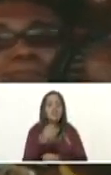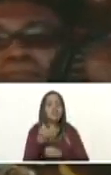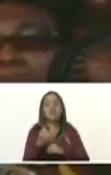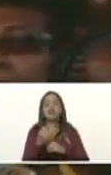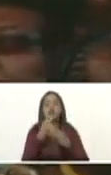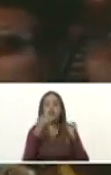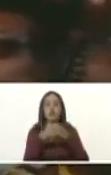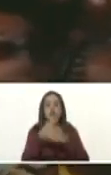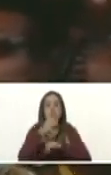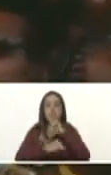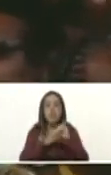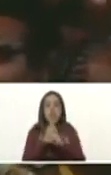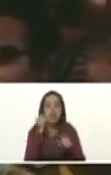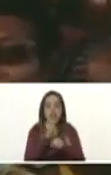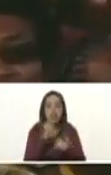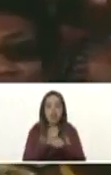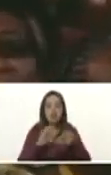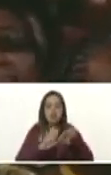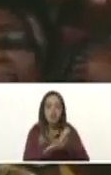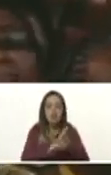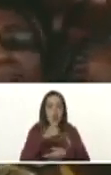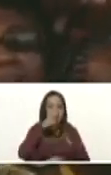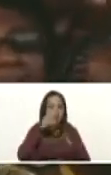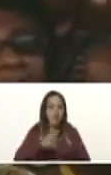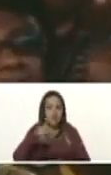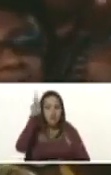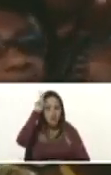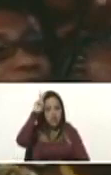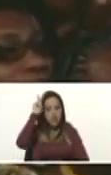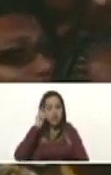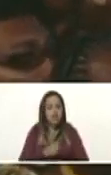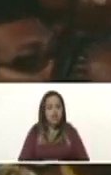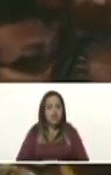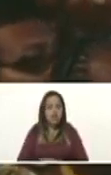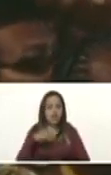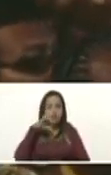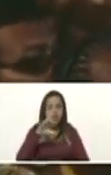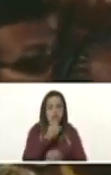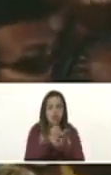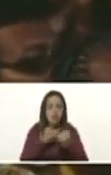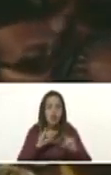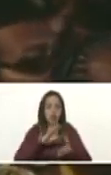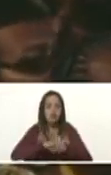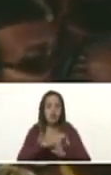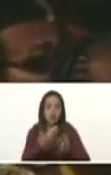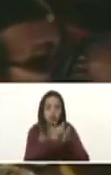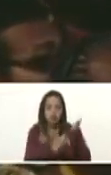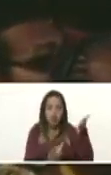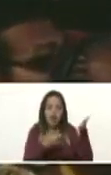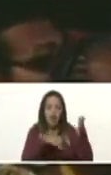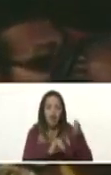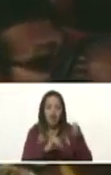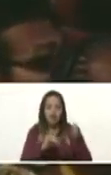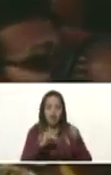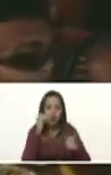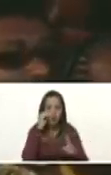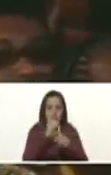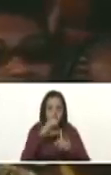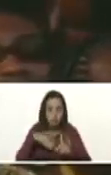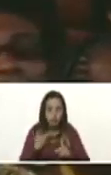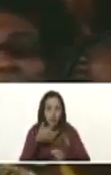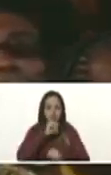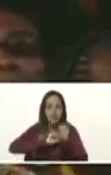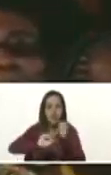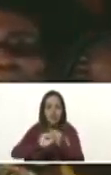sobre los pueblos indígenas y tribales en países independientes, pues este documento tiene como objetivo reconocer y